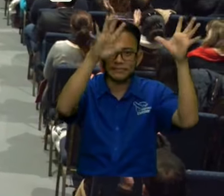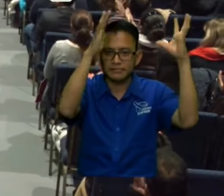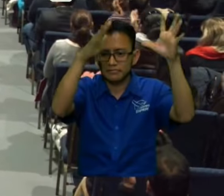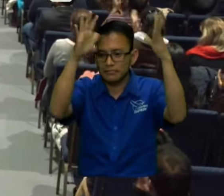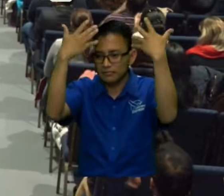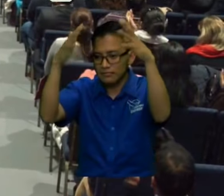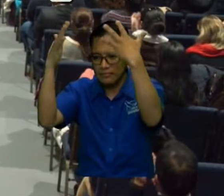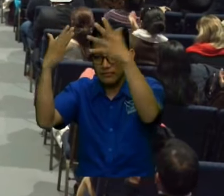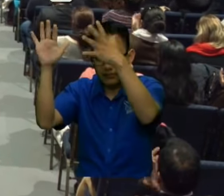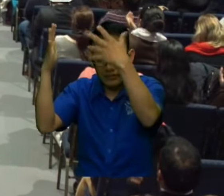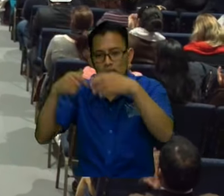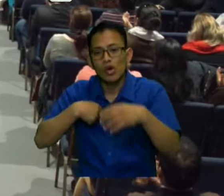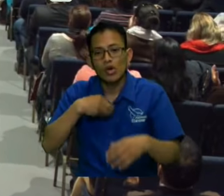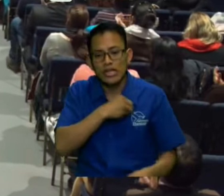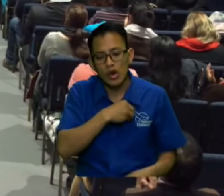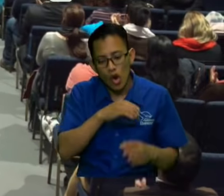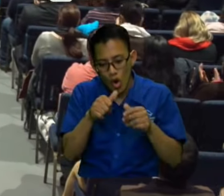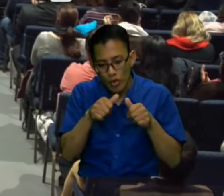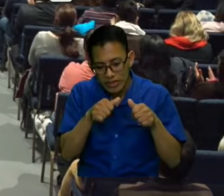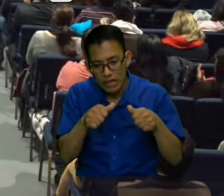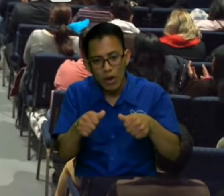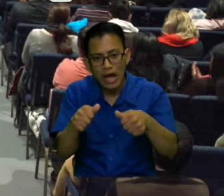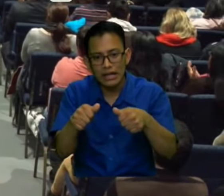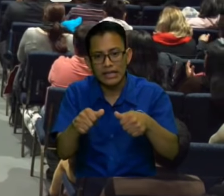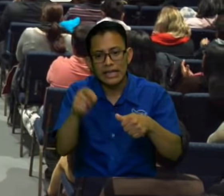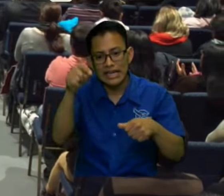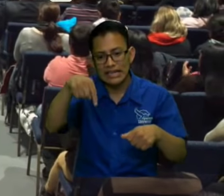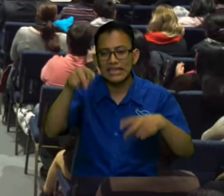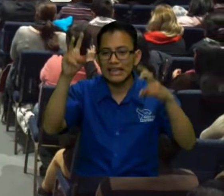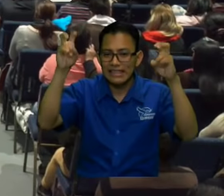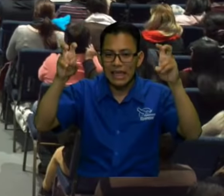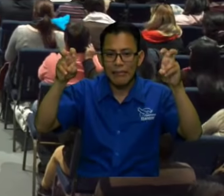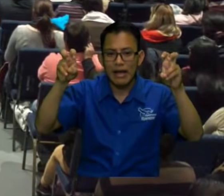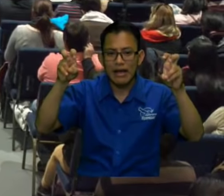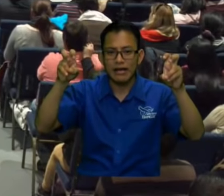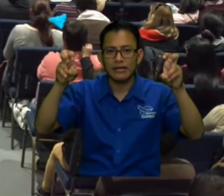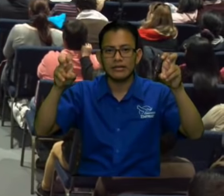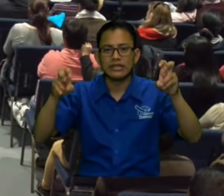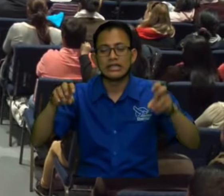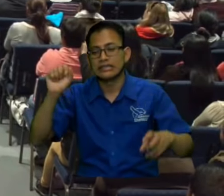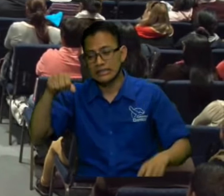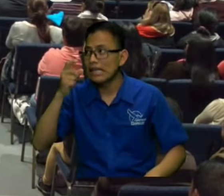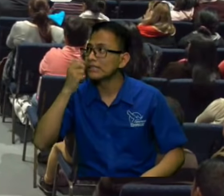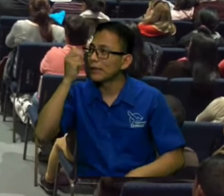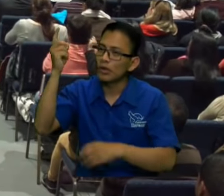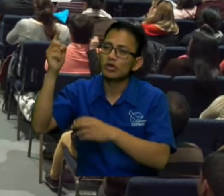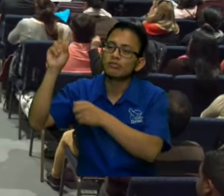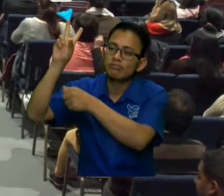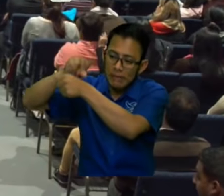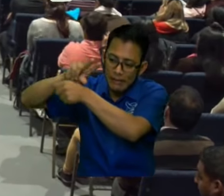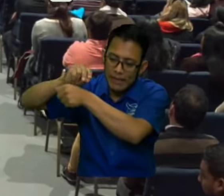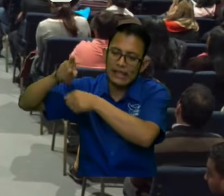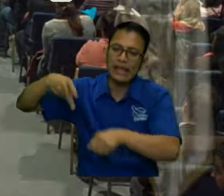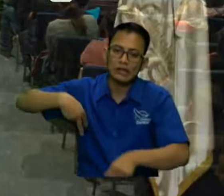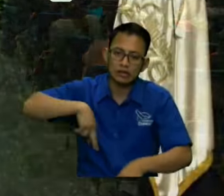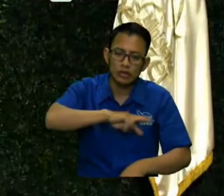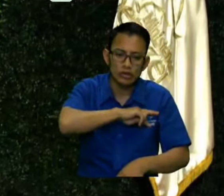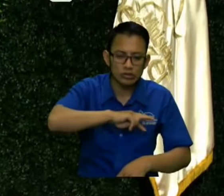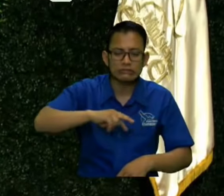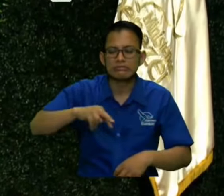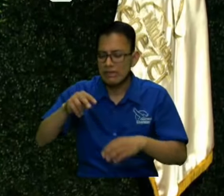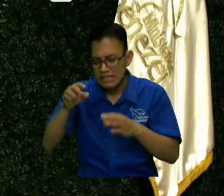Entonces yo quiero continuar, porque este tema lo vamos a tener, si el Señor nos permite, lo vamos a tener que tratar así